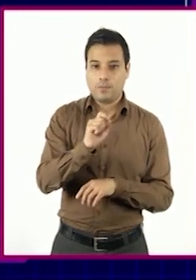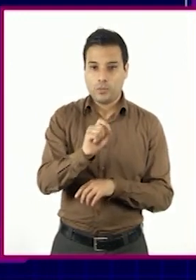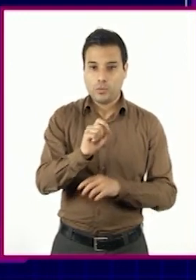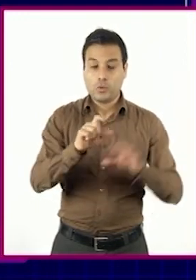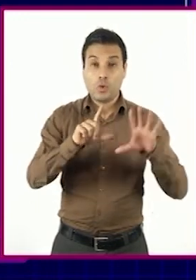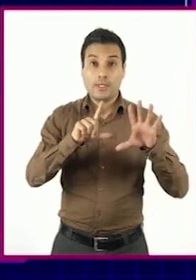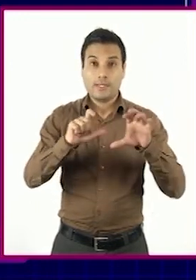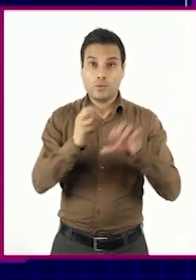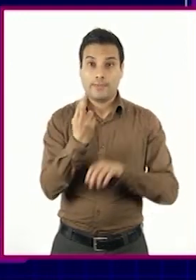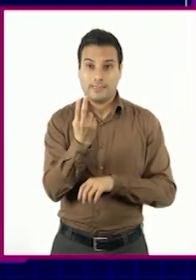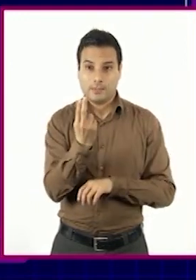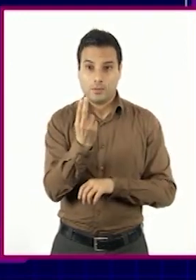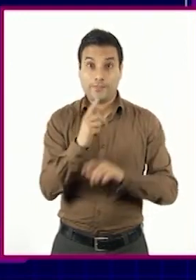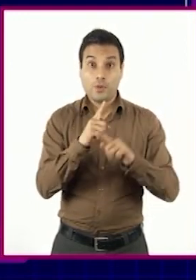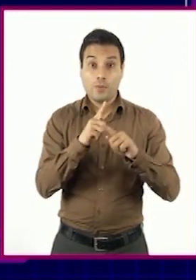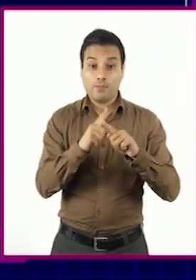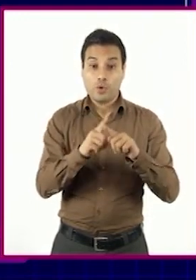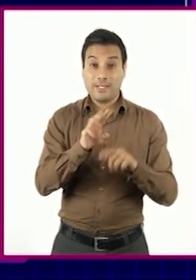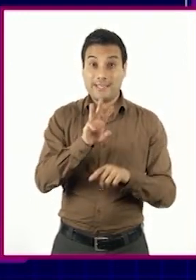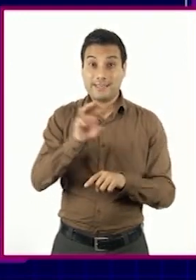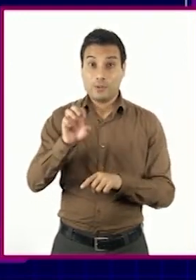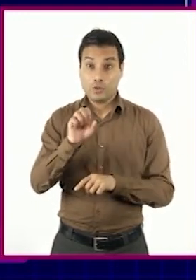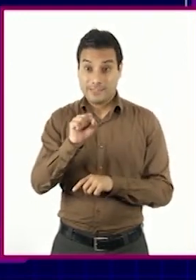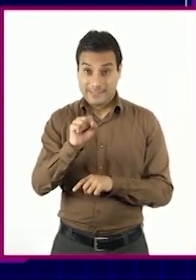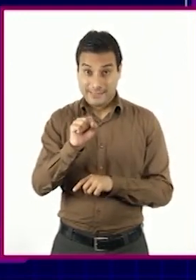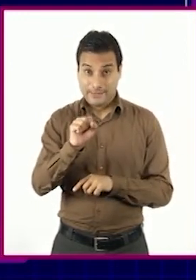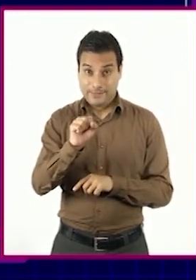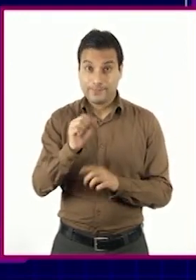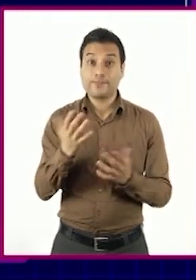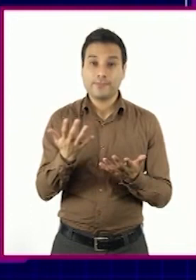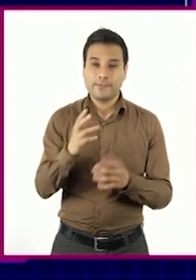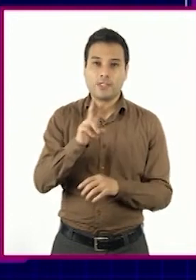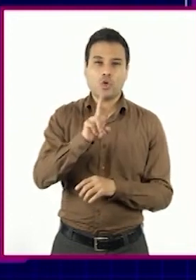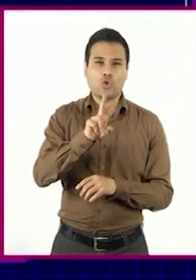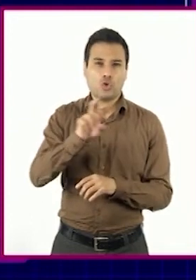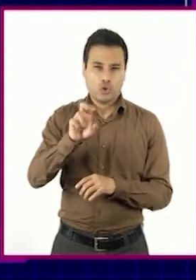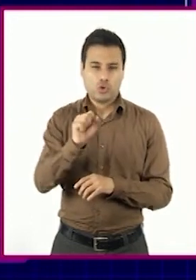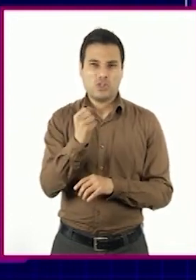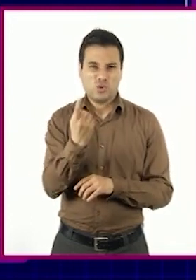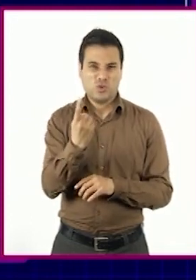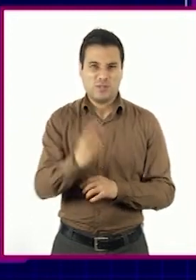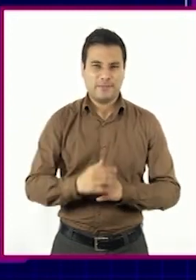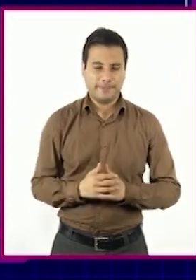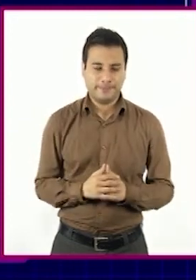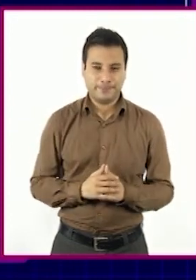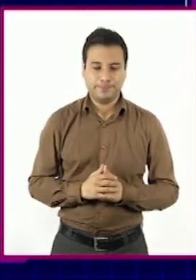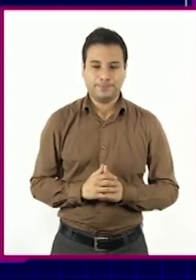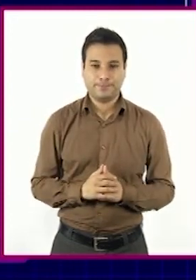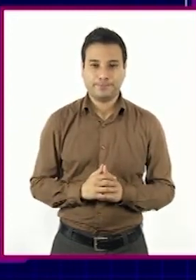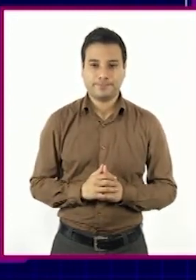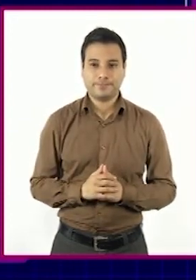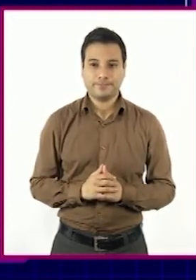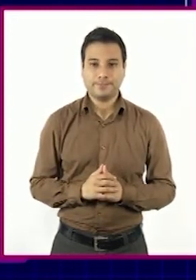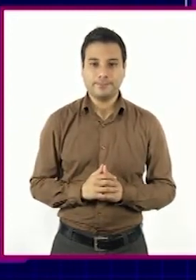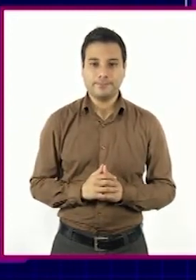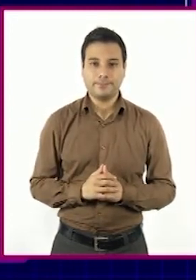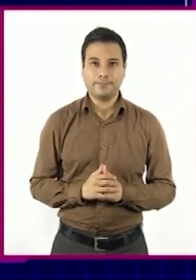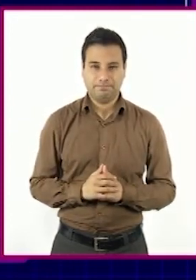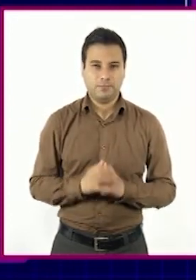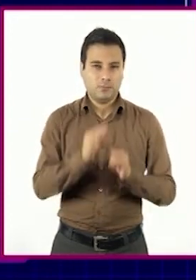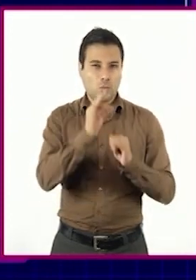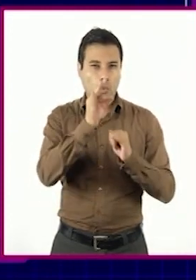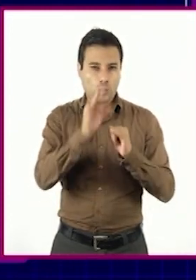0.725 y al multiplicarlo por 360 grados, el resultado es 261 grados. Por